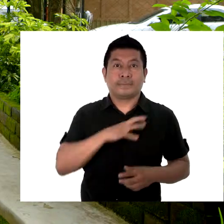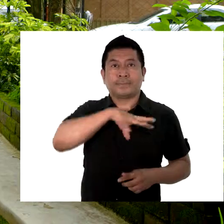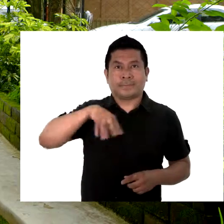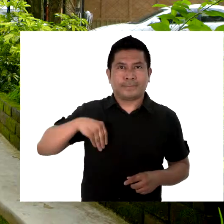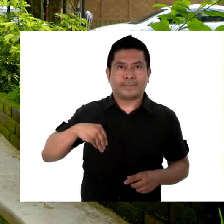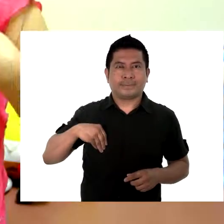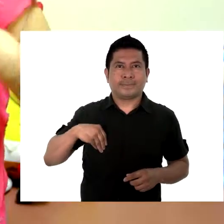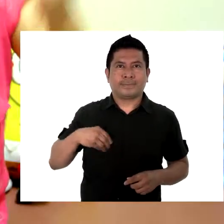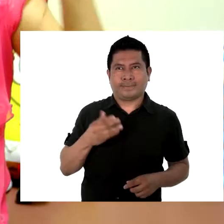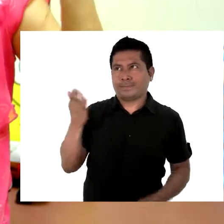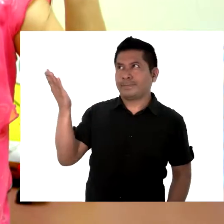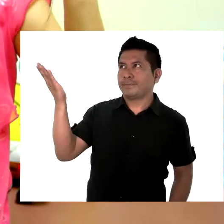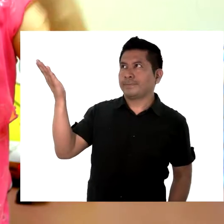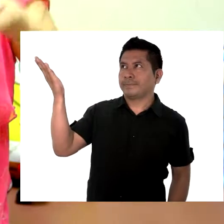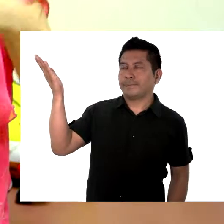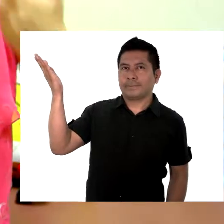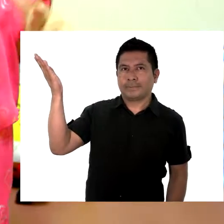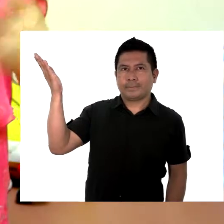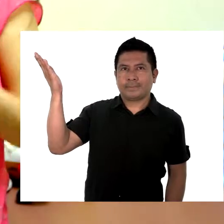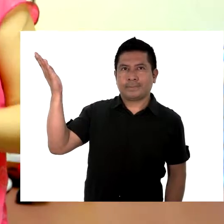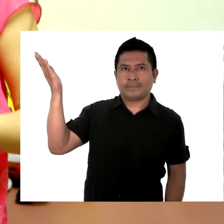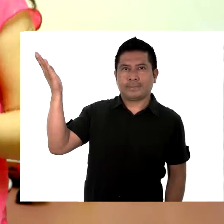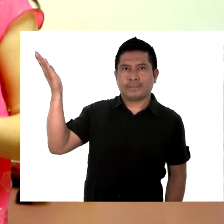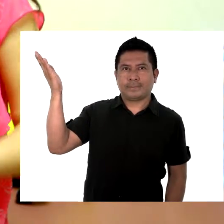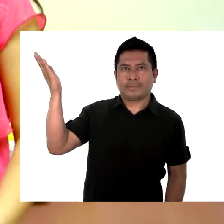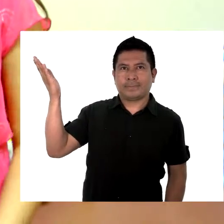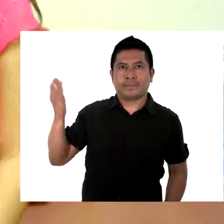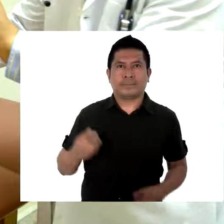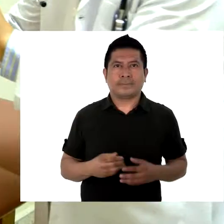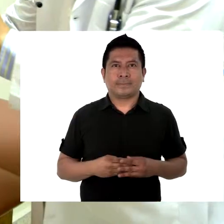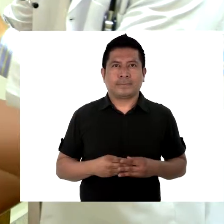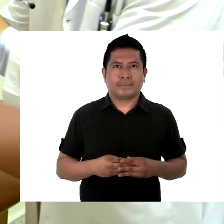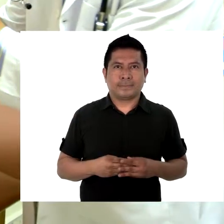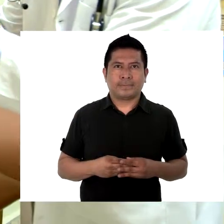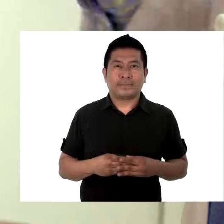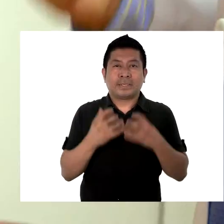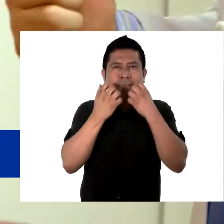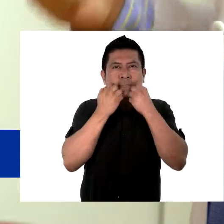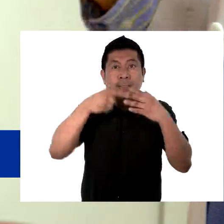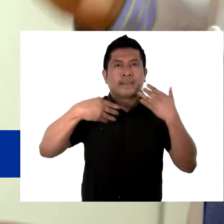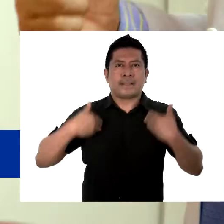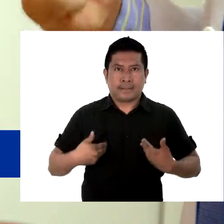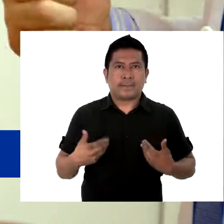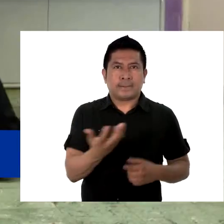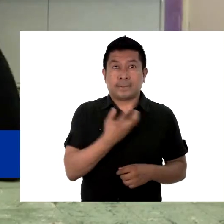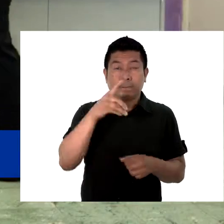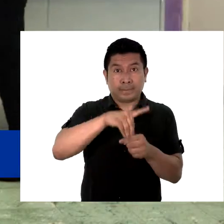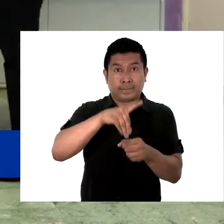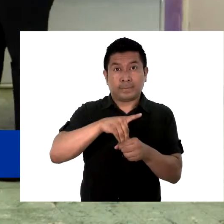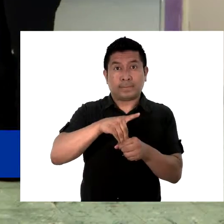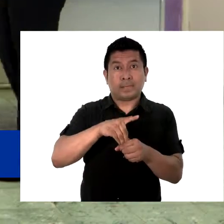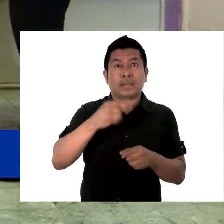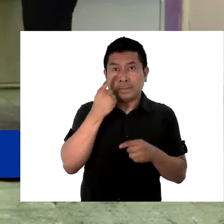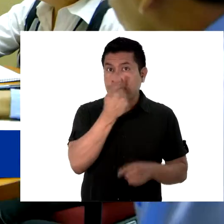a la familia, a la salud y a la lengua de diseño salvadoreña. Garantizar los derechos de las personas con